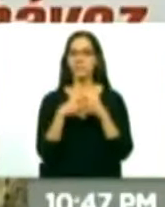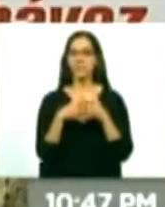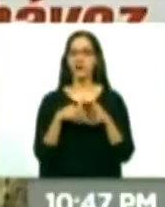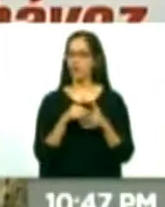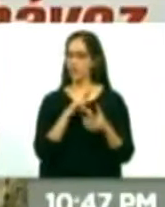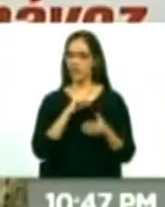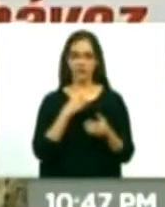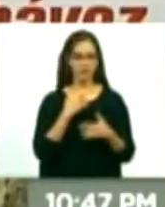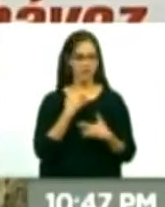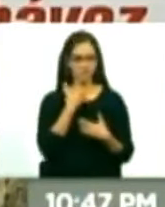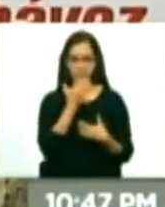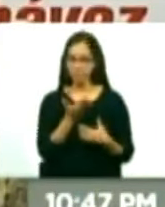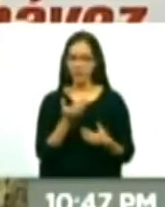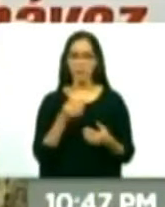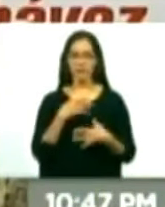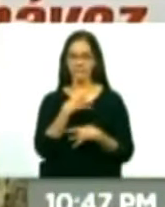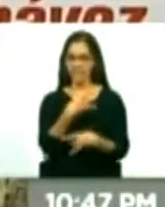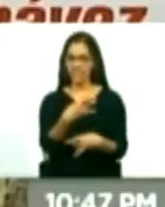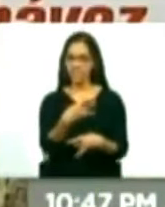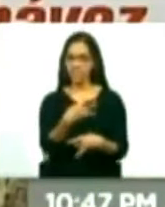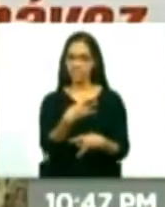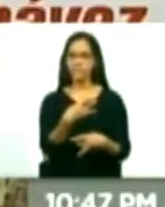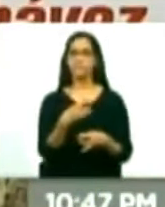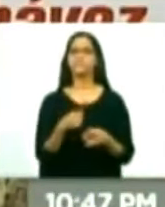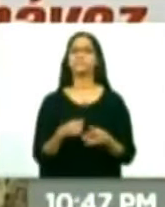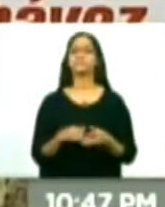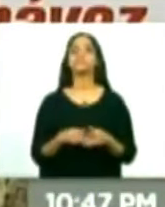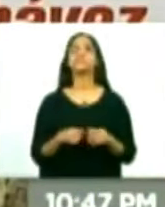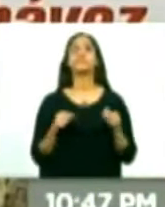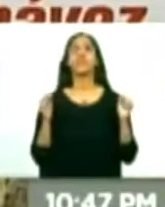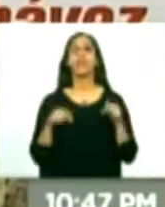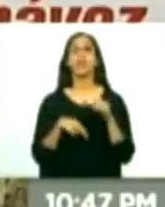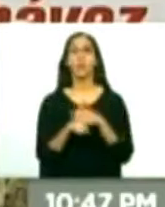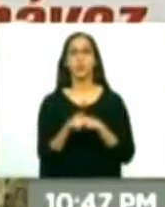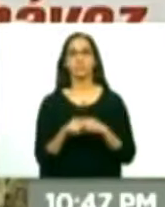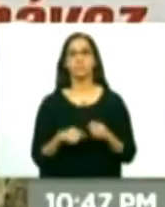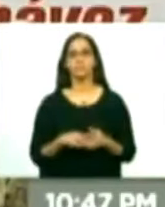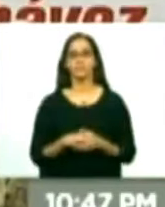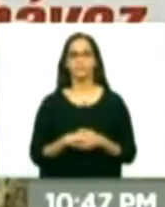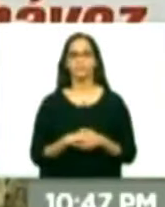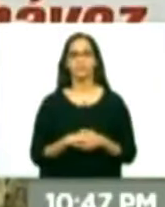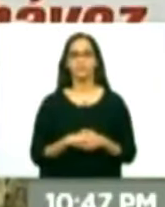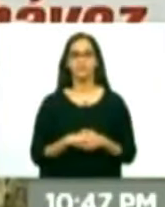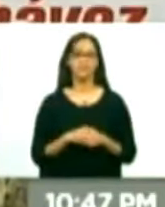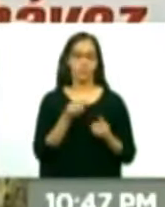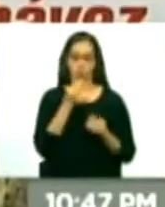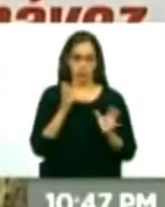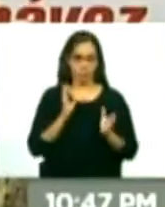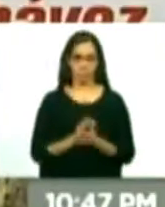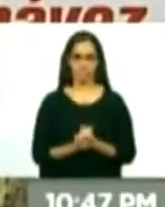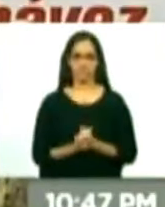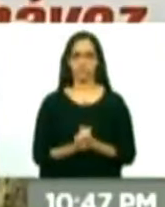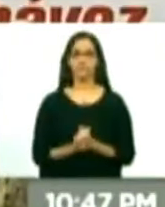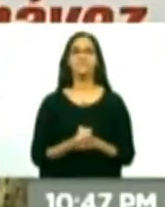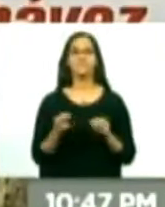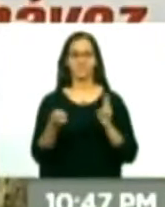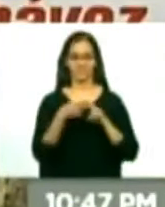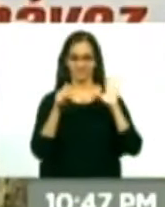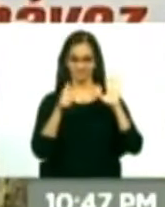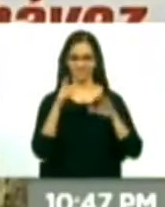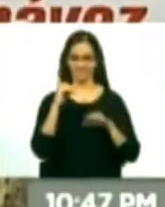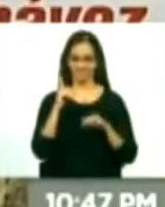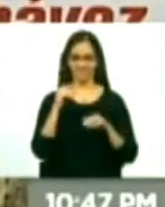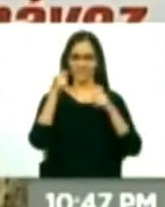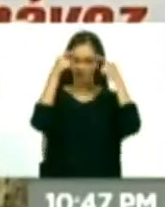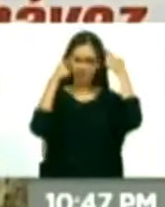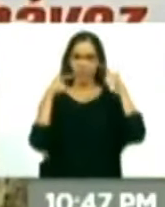los intereses, para sus intereses, aquí voy. Aquí voy. Pero bueno, numeral 6D